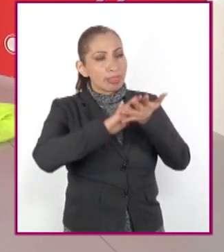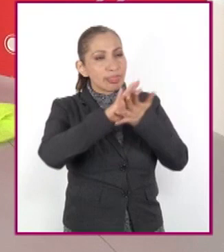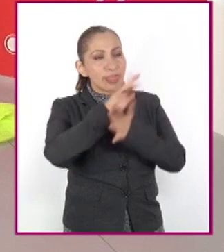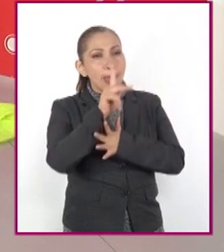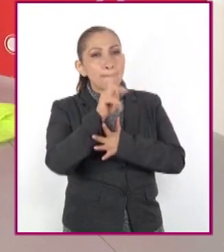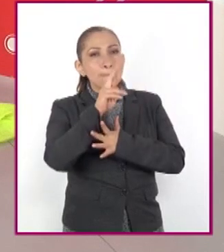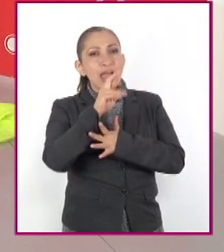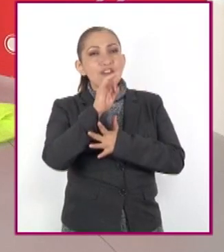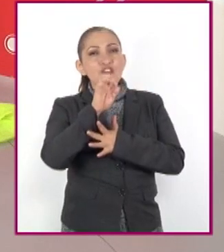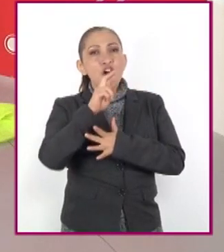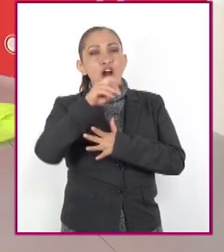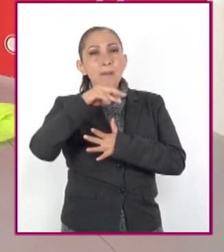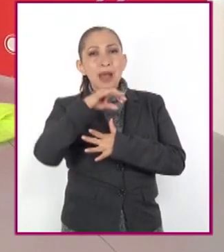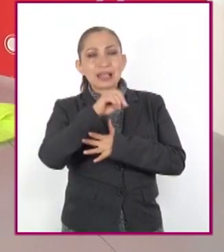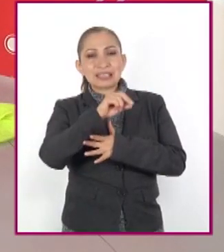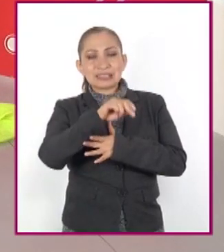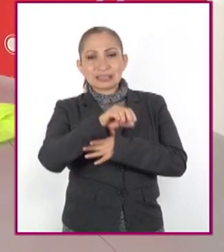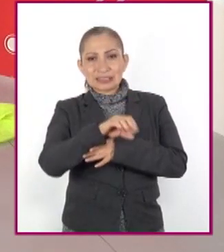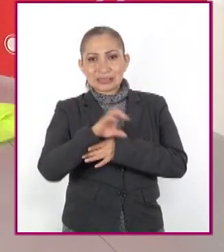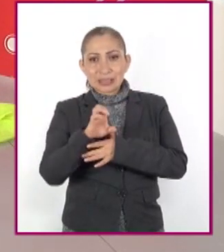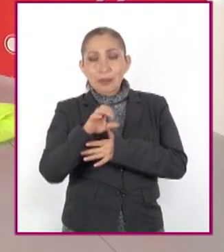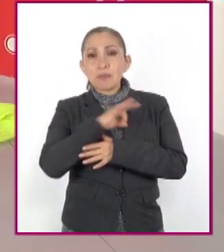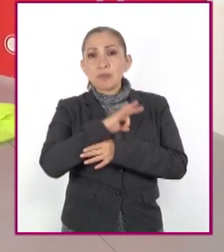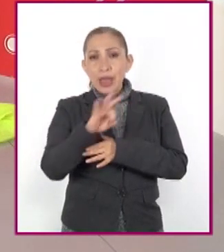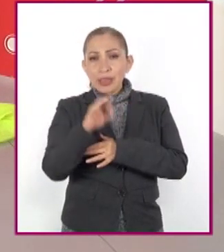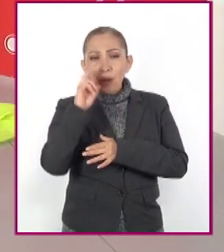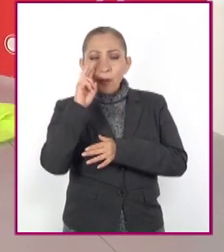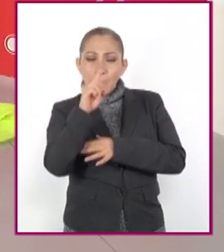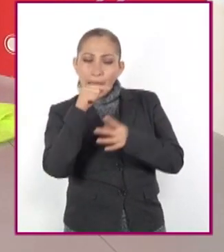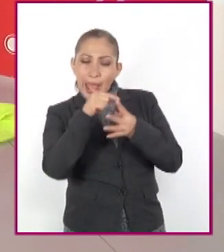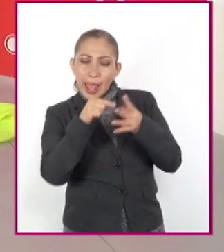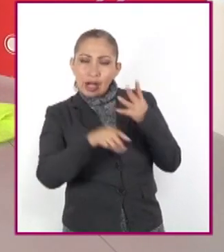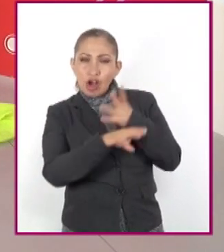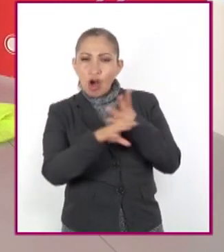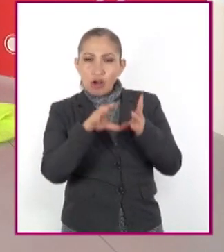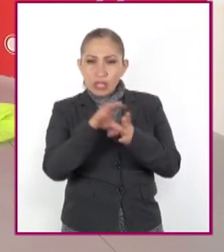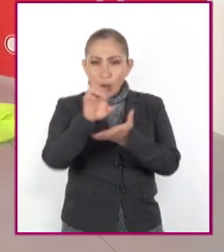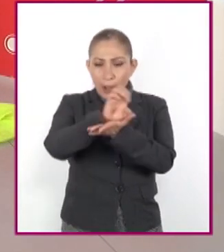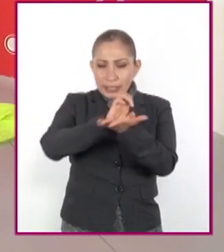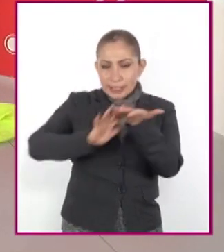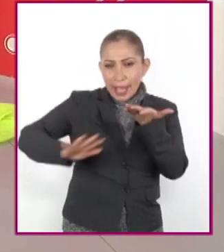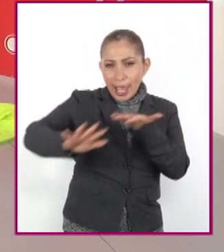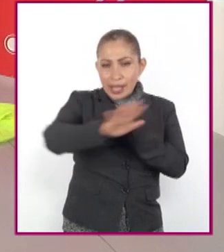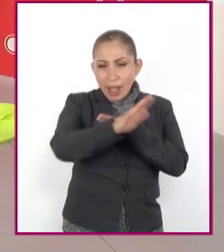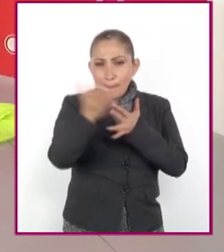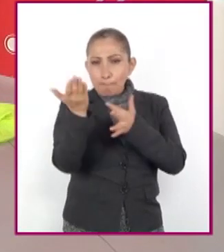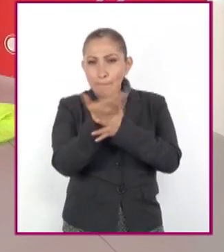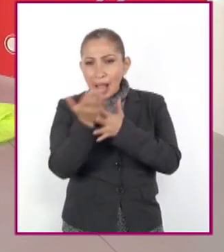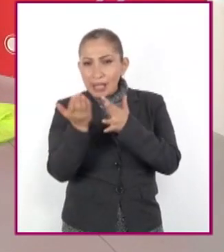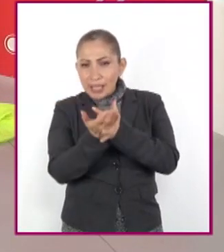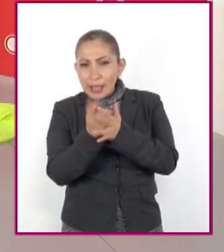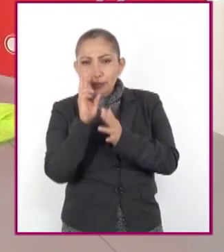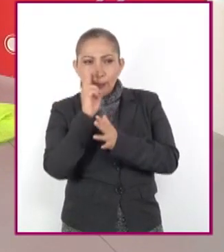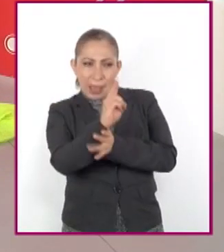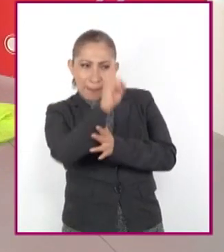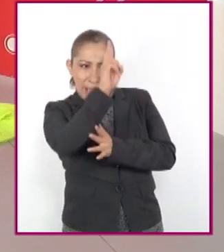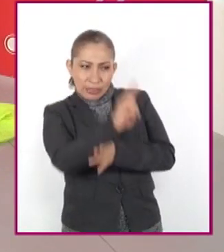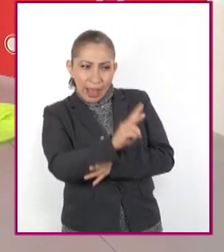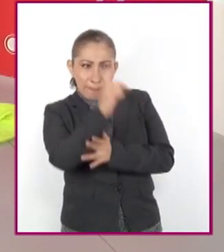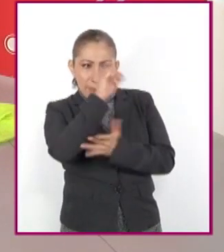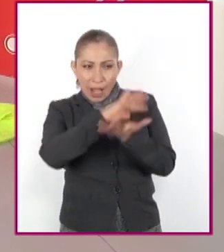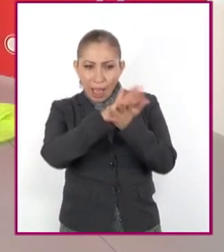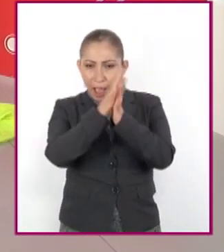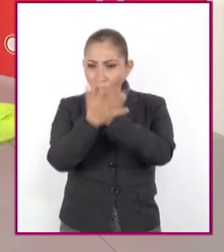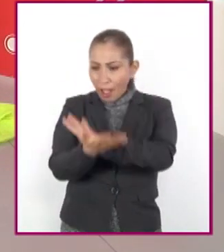puede ser, ya que podremos distinguir algunos componentes, escenas o partes que surgen de una realidad para